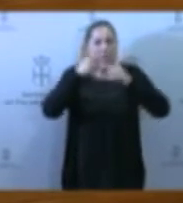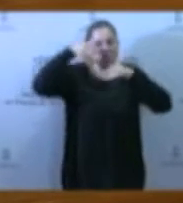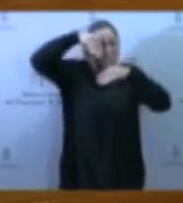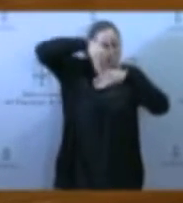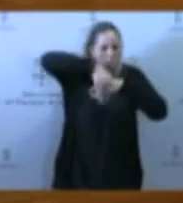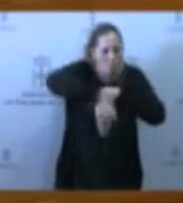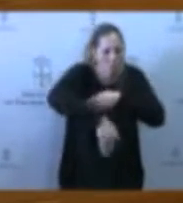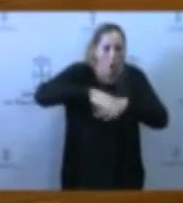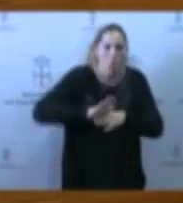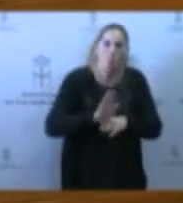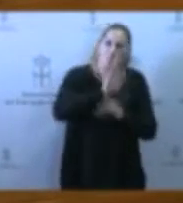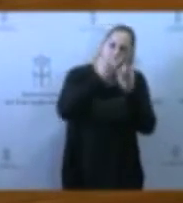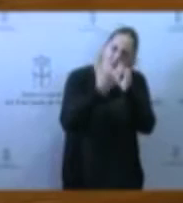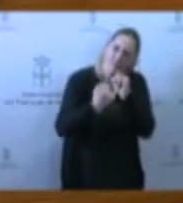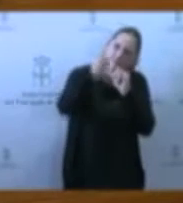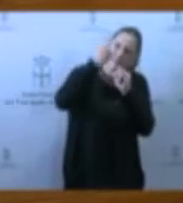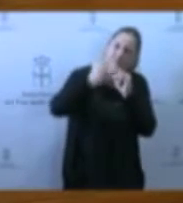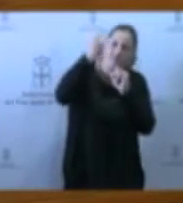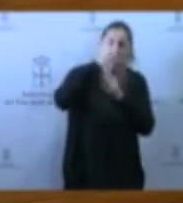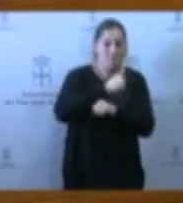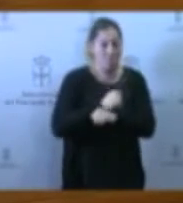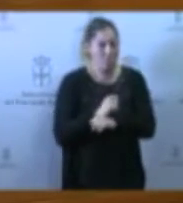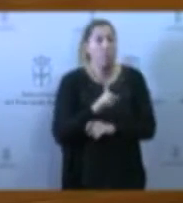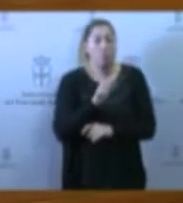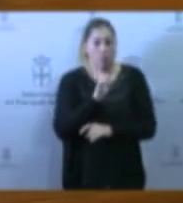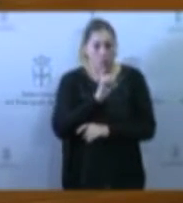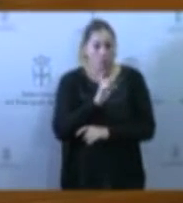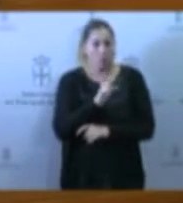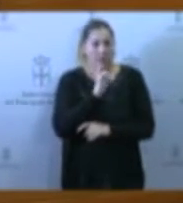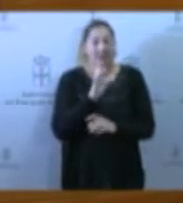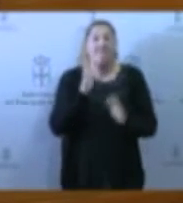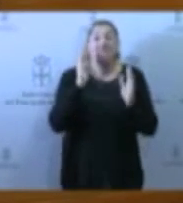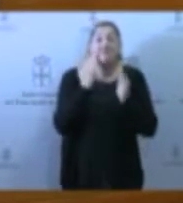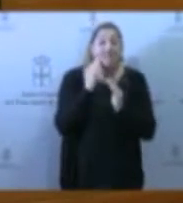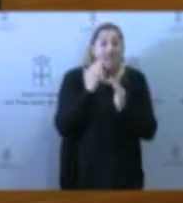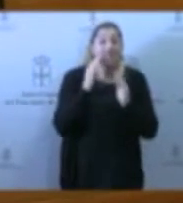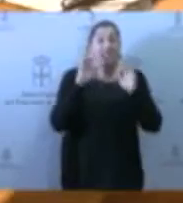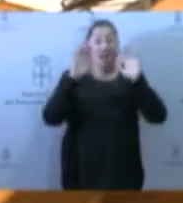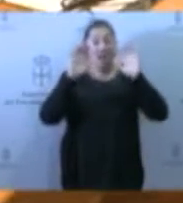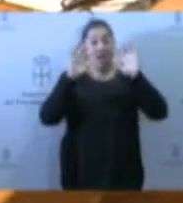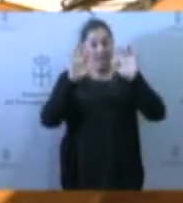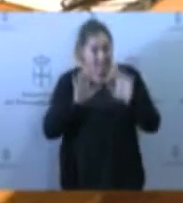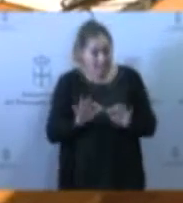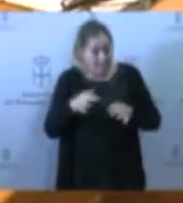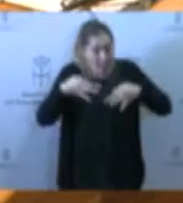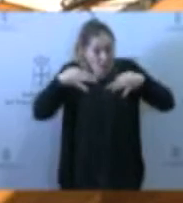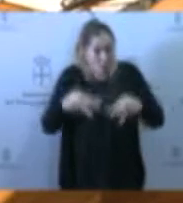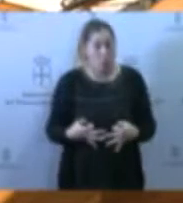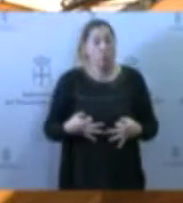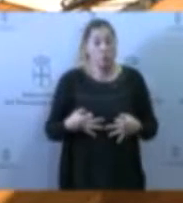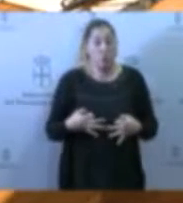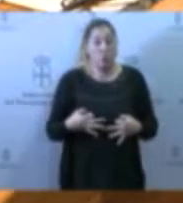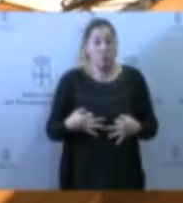Y usted comentaba también que los árboles, precisamente por la fecha en que se ha producido la nevada, se han cargado incluso con toneladas, de manera que